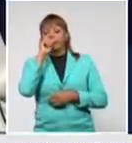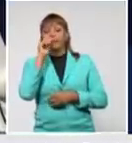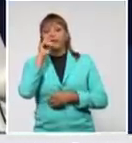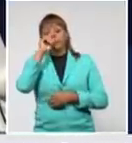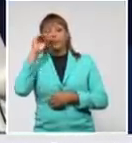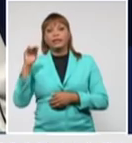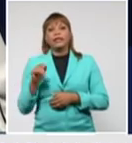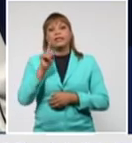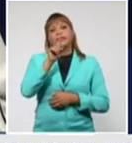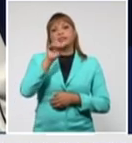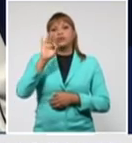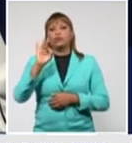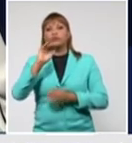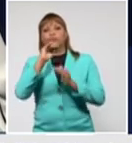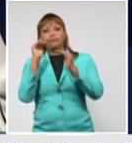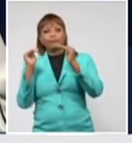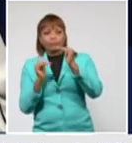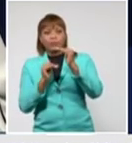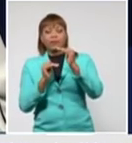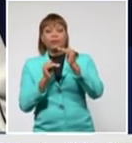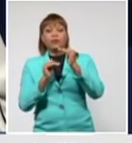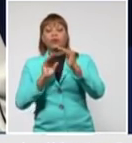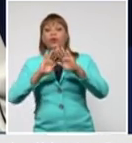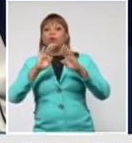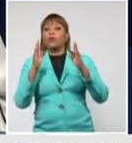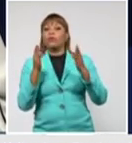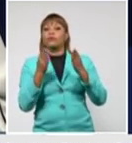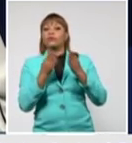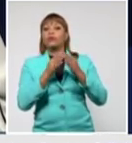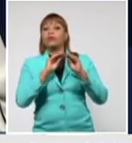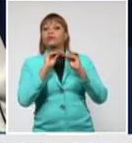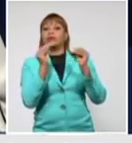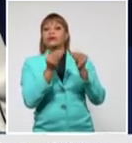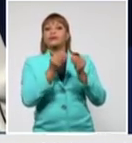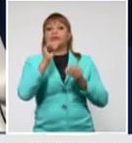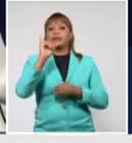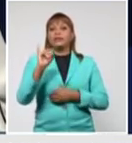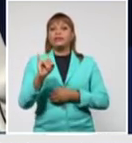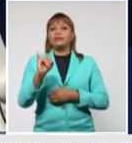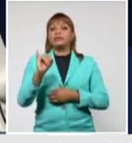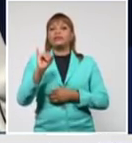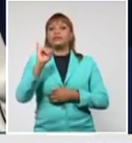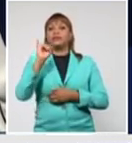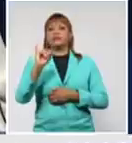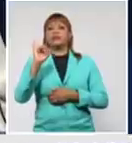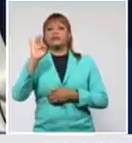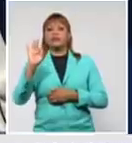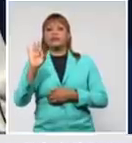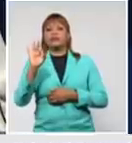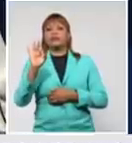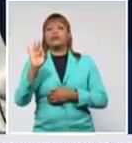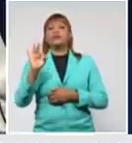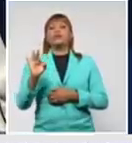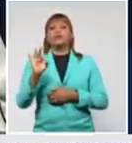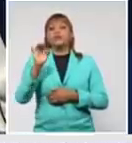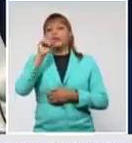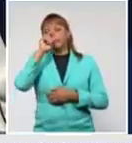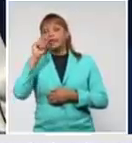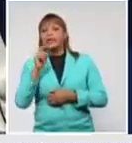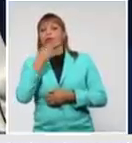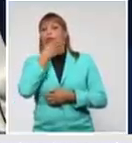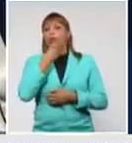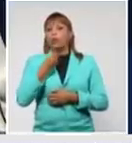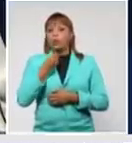18 y menos, y con esto se acumulan 668 niños, jóvenes, adolescentes, que han sido